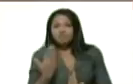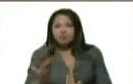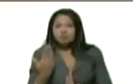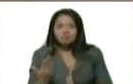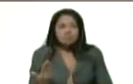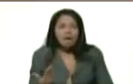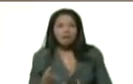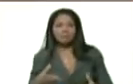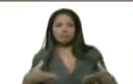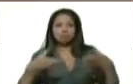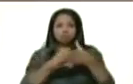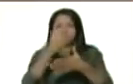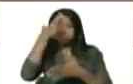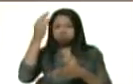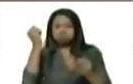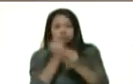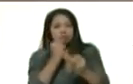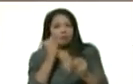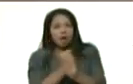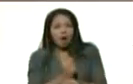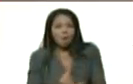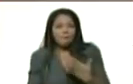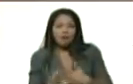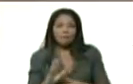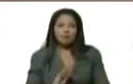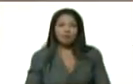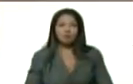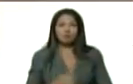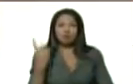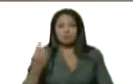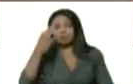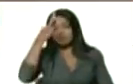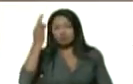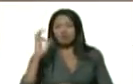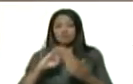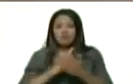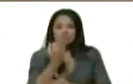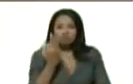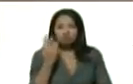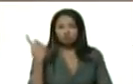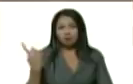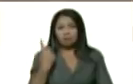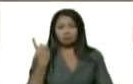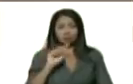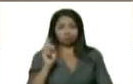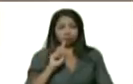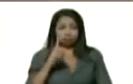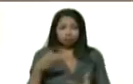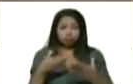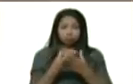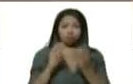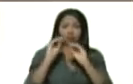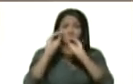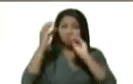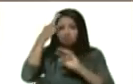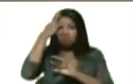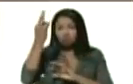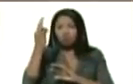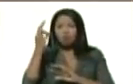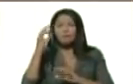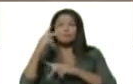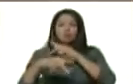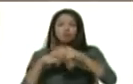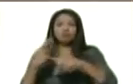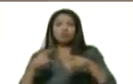fuerza sindical obrera, no solo de los sindicatos y federaciones, sino de los consejos